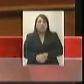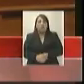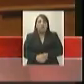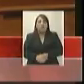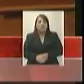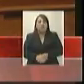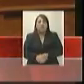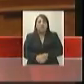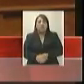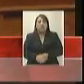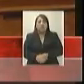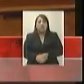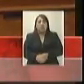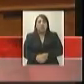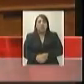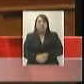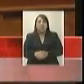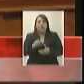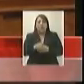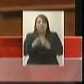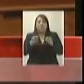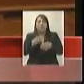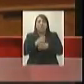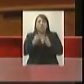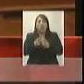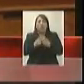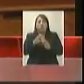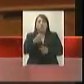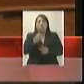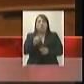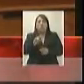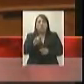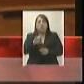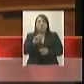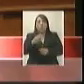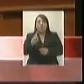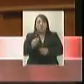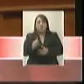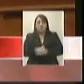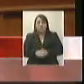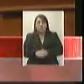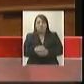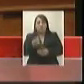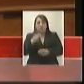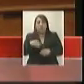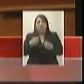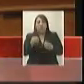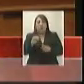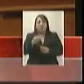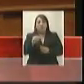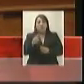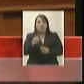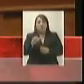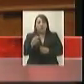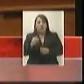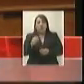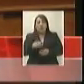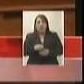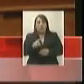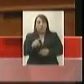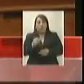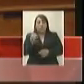misma línea de la congresista Cuculiza, señor presidente, para darle a Marielita en una